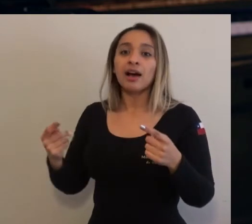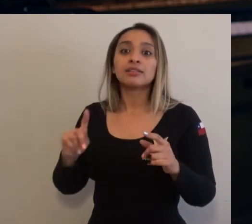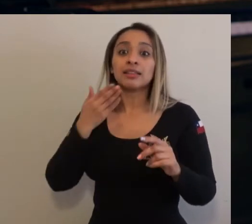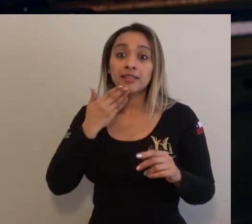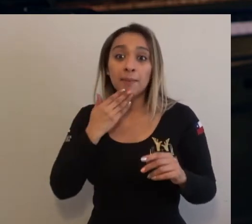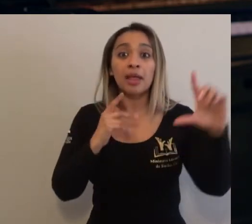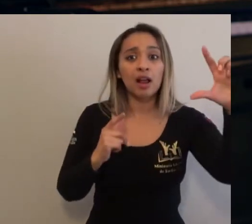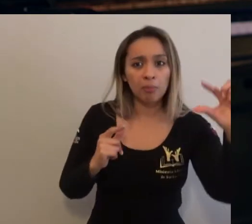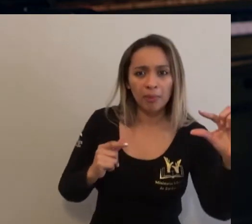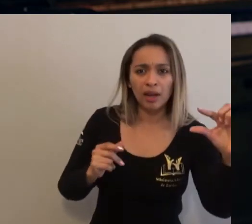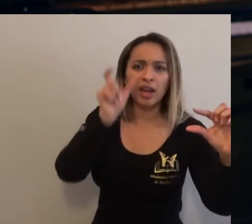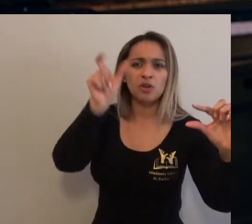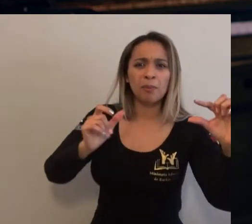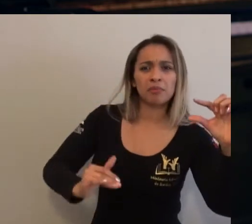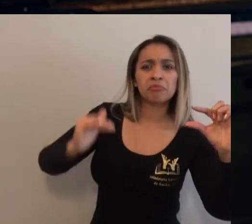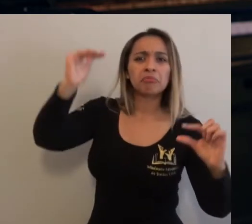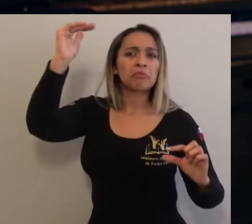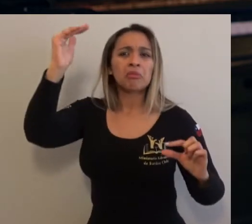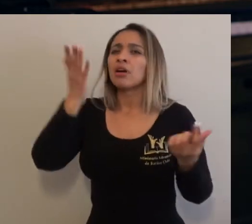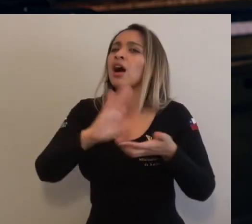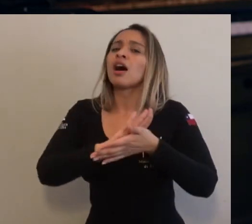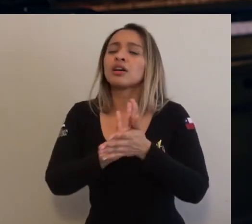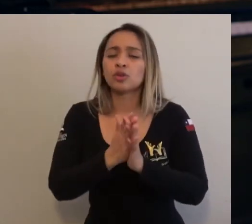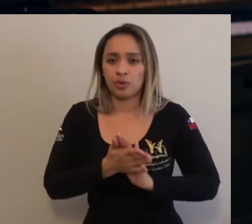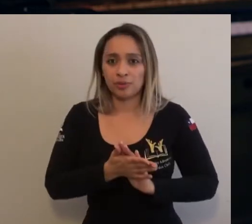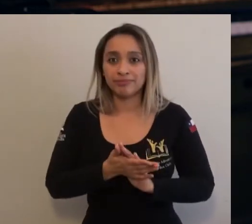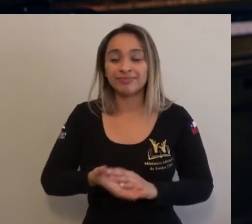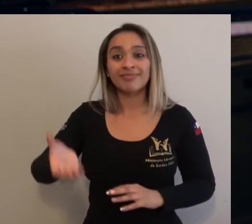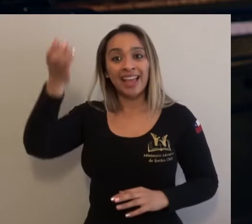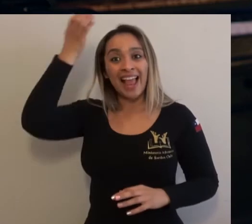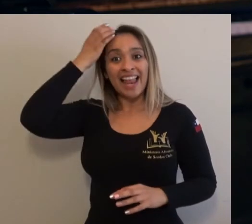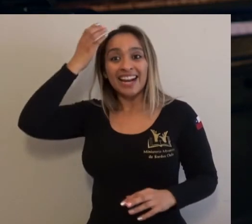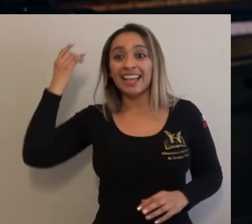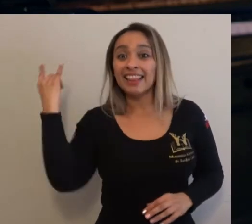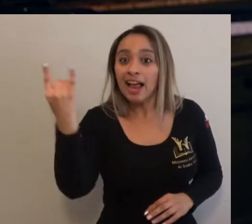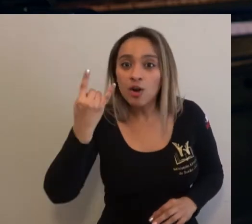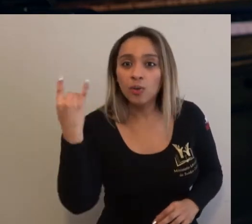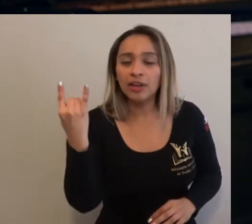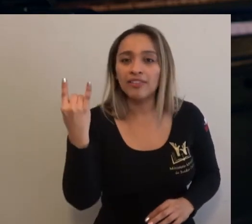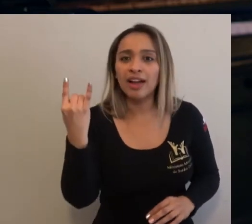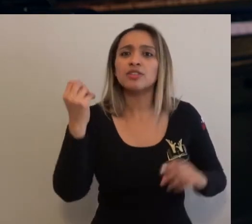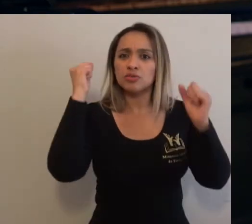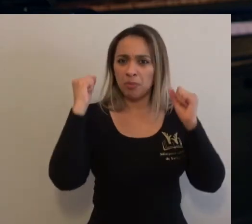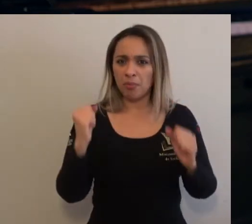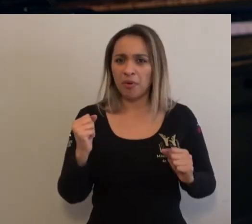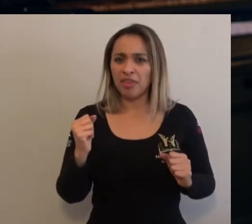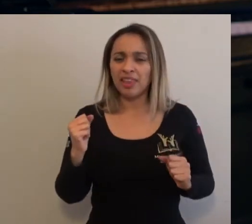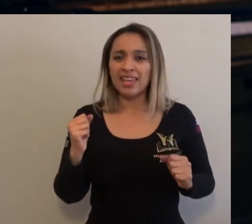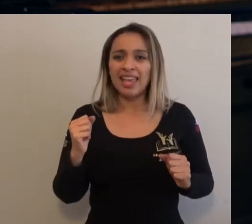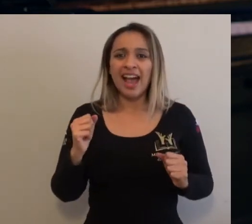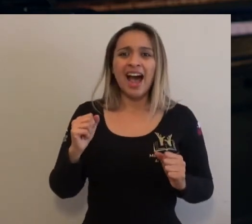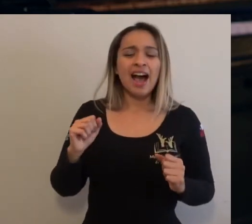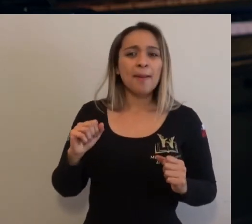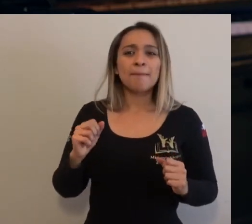como nadies, y los vino a servir. El Rey del Universo, que tenía quizás toda la potestad para poder mirar a una